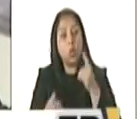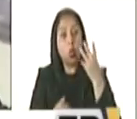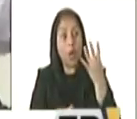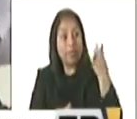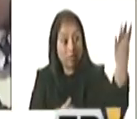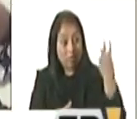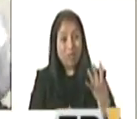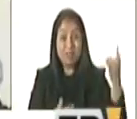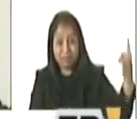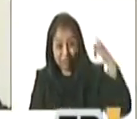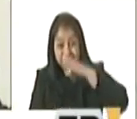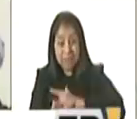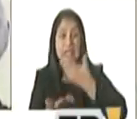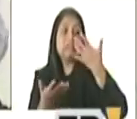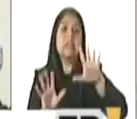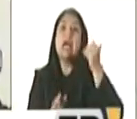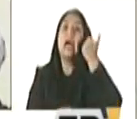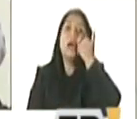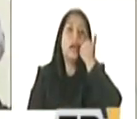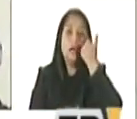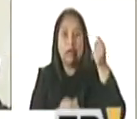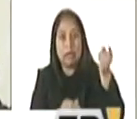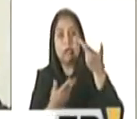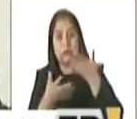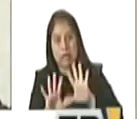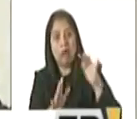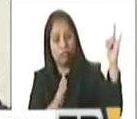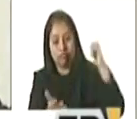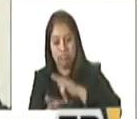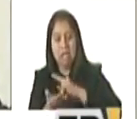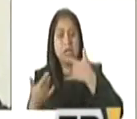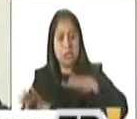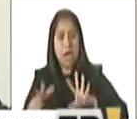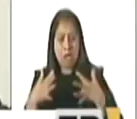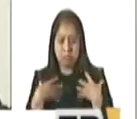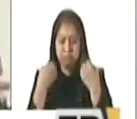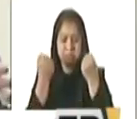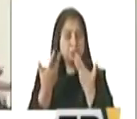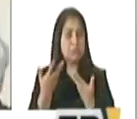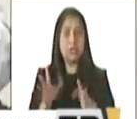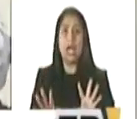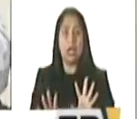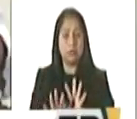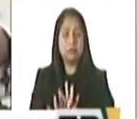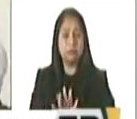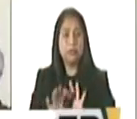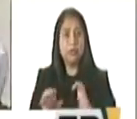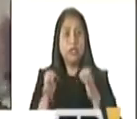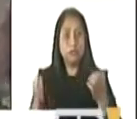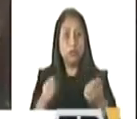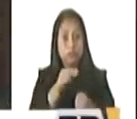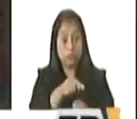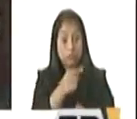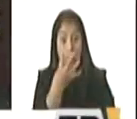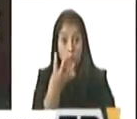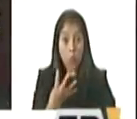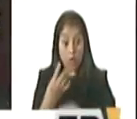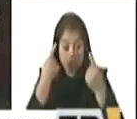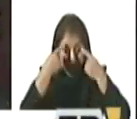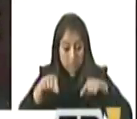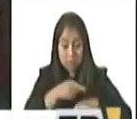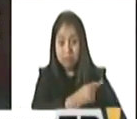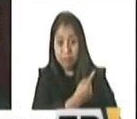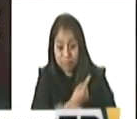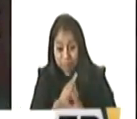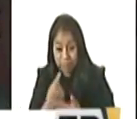ya traían la enfermedad, se han aquí recuperado y por lo tanto sirvieron estos días